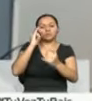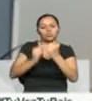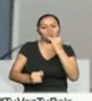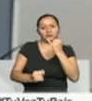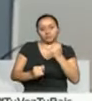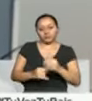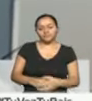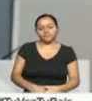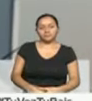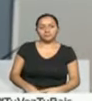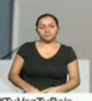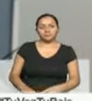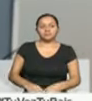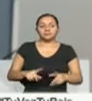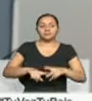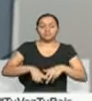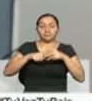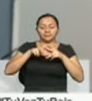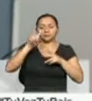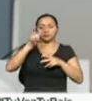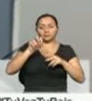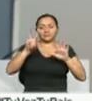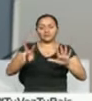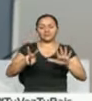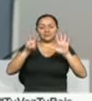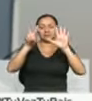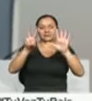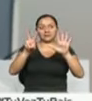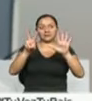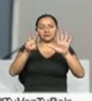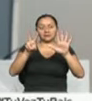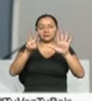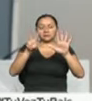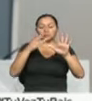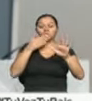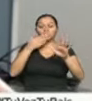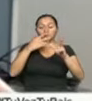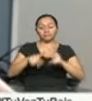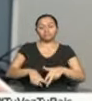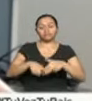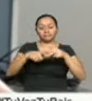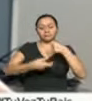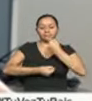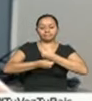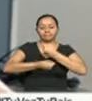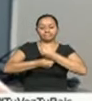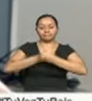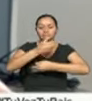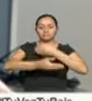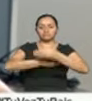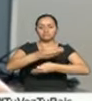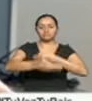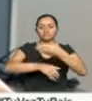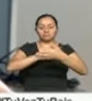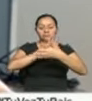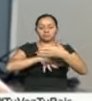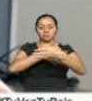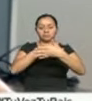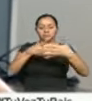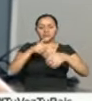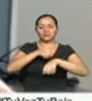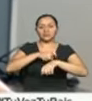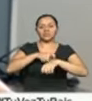año. Comenzaremos el 2017 ya con algunos operativos que ya tenemos en agenda para